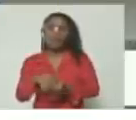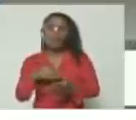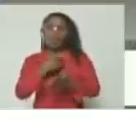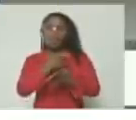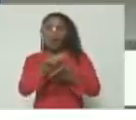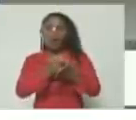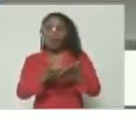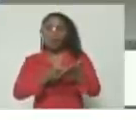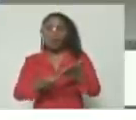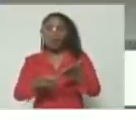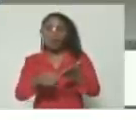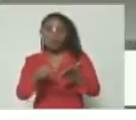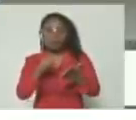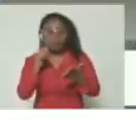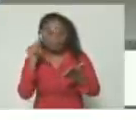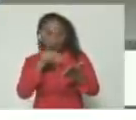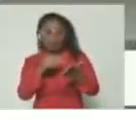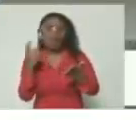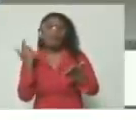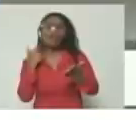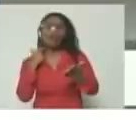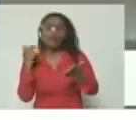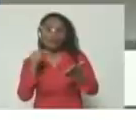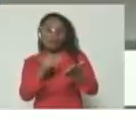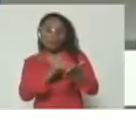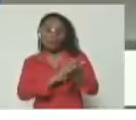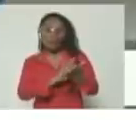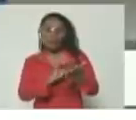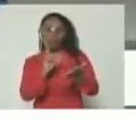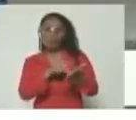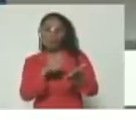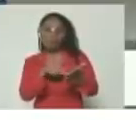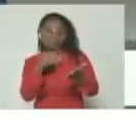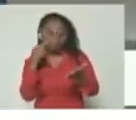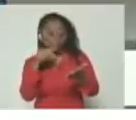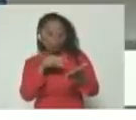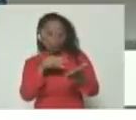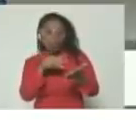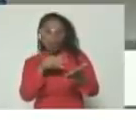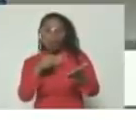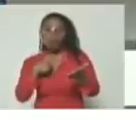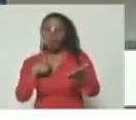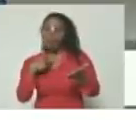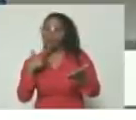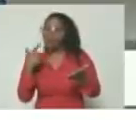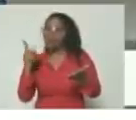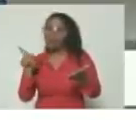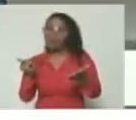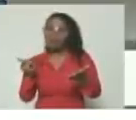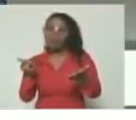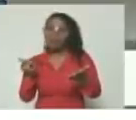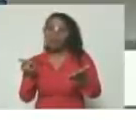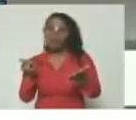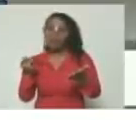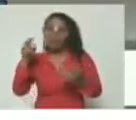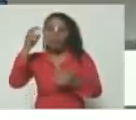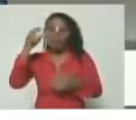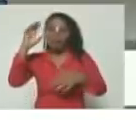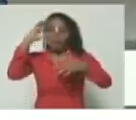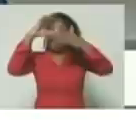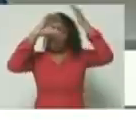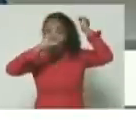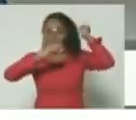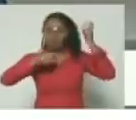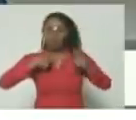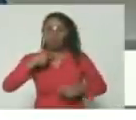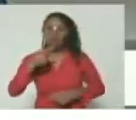documentos desclasificados. Acaban de llegar, están calienticos. Le dije al canciller que